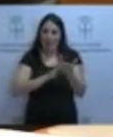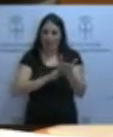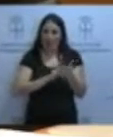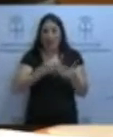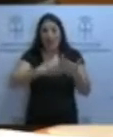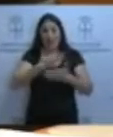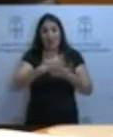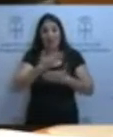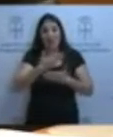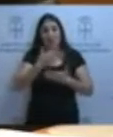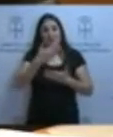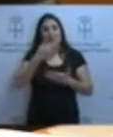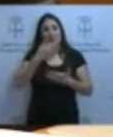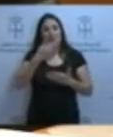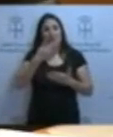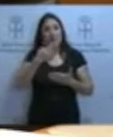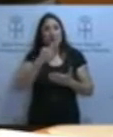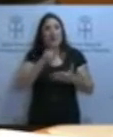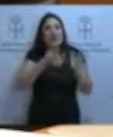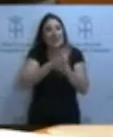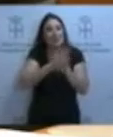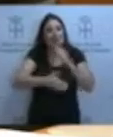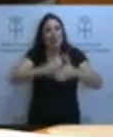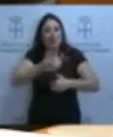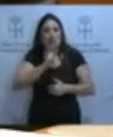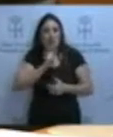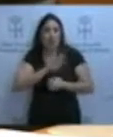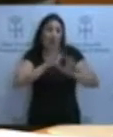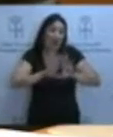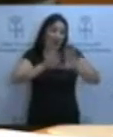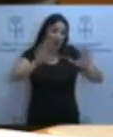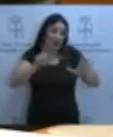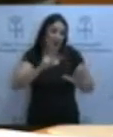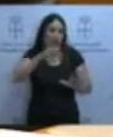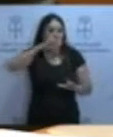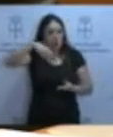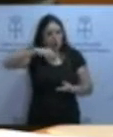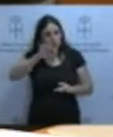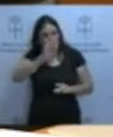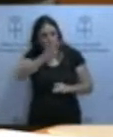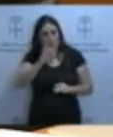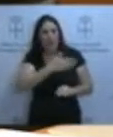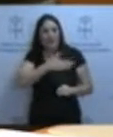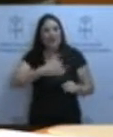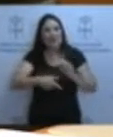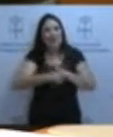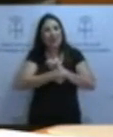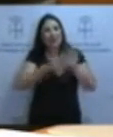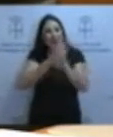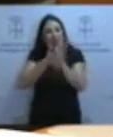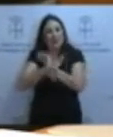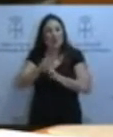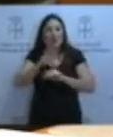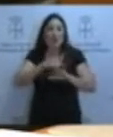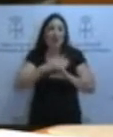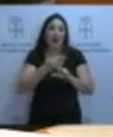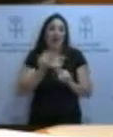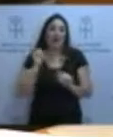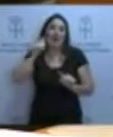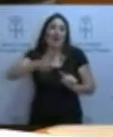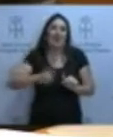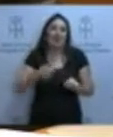diario.es, explica el procedimiento. Creo que no les ha quedado muy claro, se lo explico. Montoro quiso diseñar un mecanismo tan económico que ninguna gran fortuna se pudiera resistir.